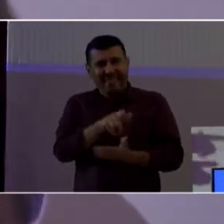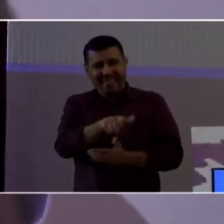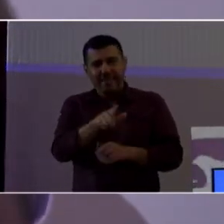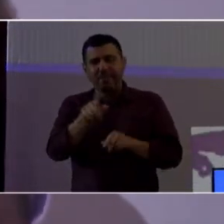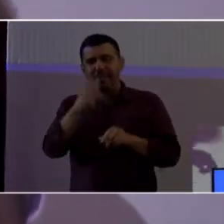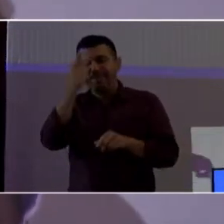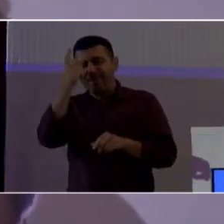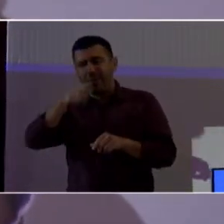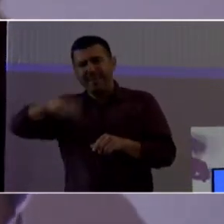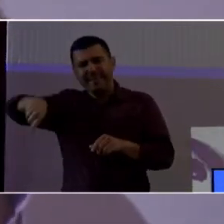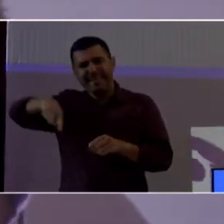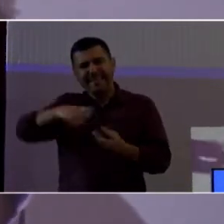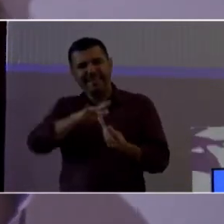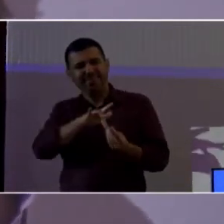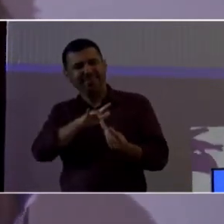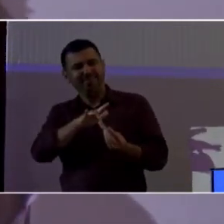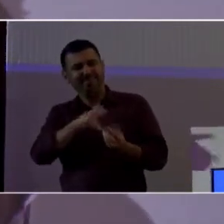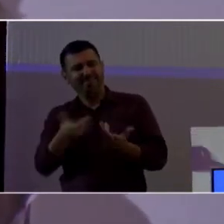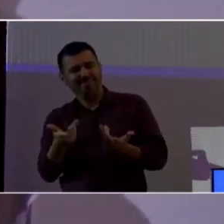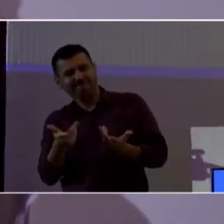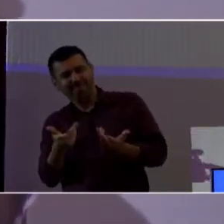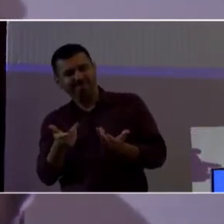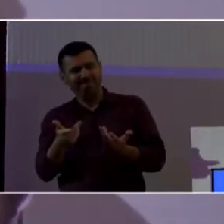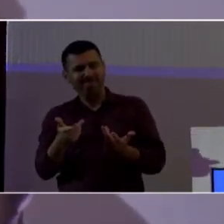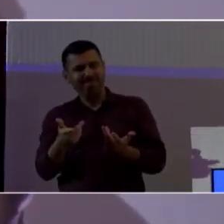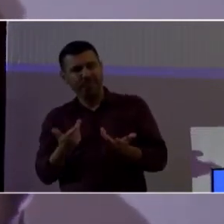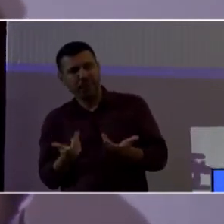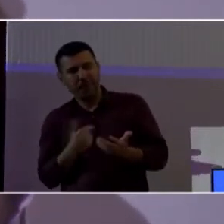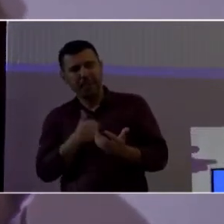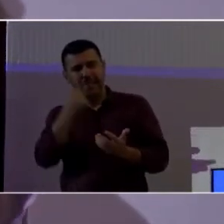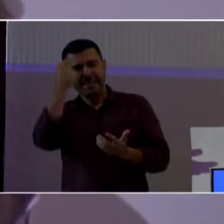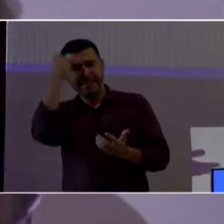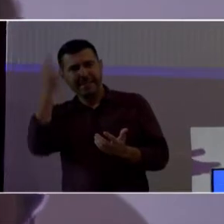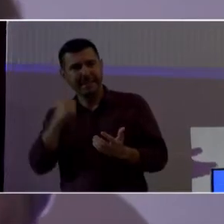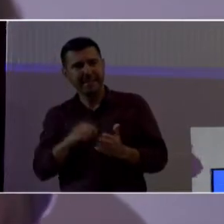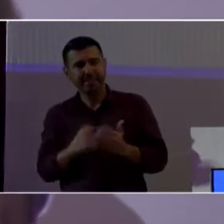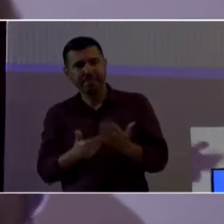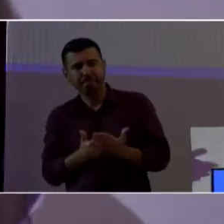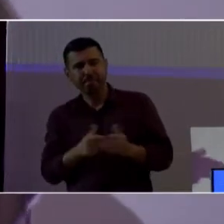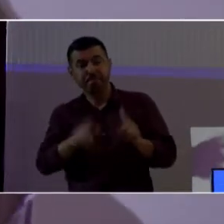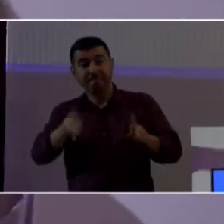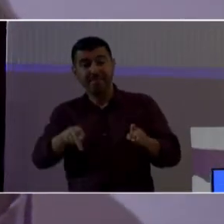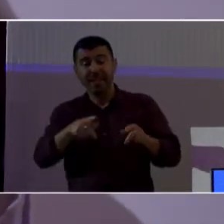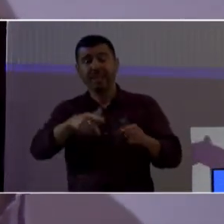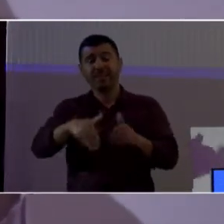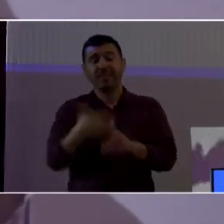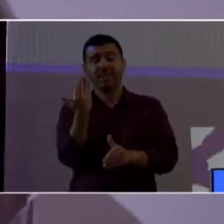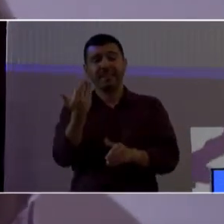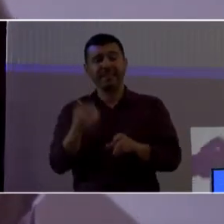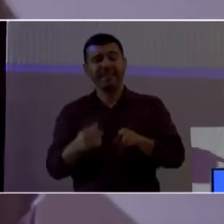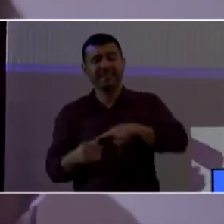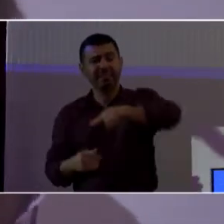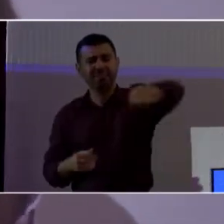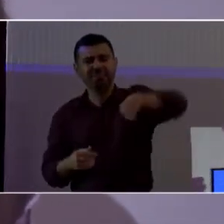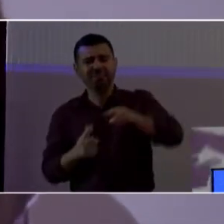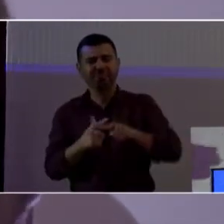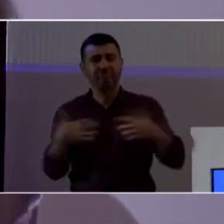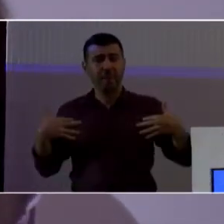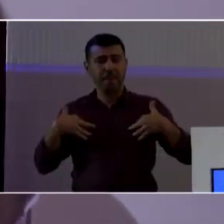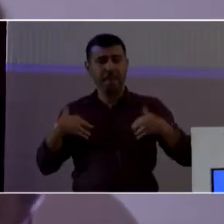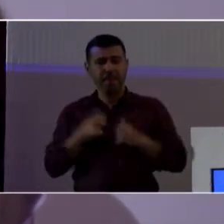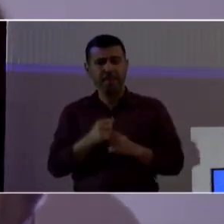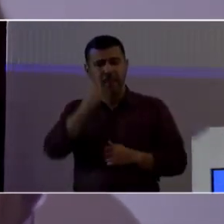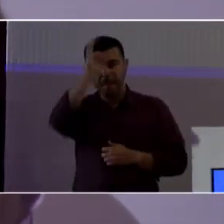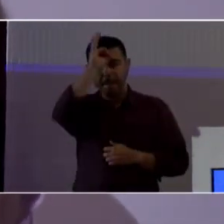estigmatización. Entonces, cuando el grupo empezó, la comunidad y las víctimas no sabían que dentro